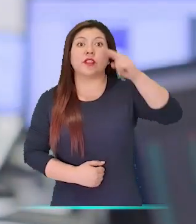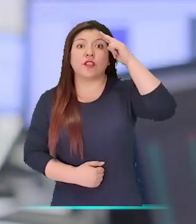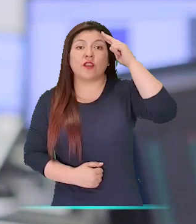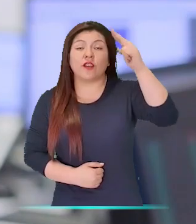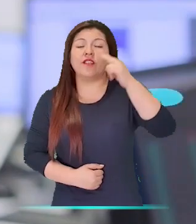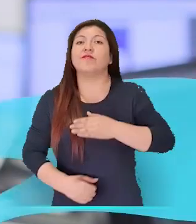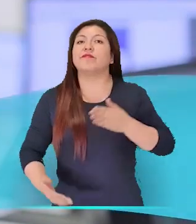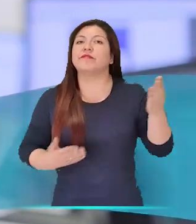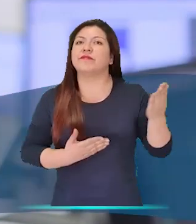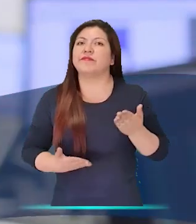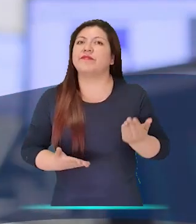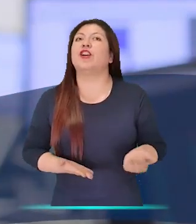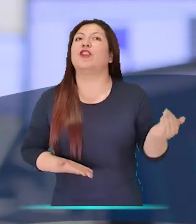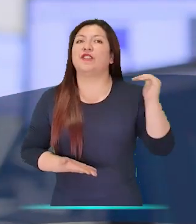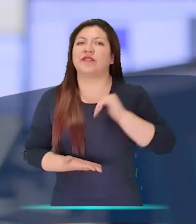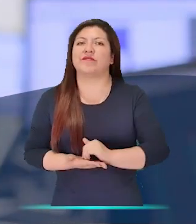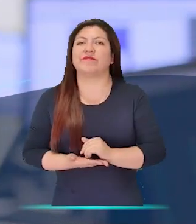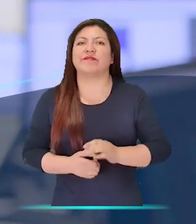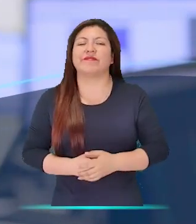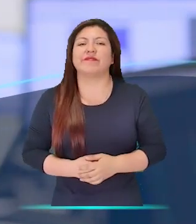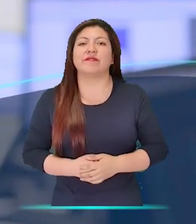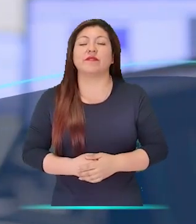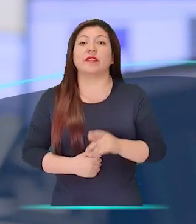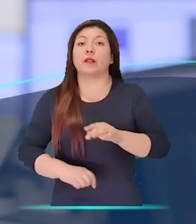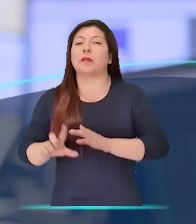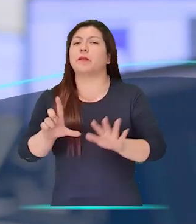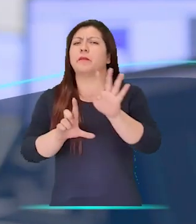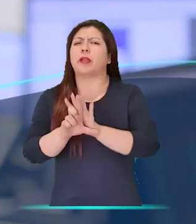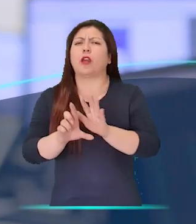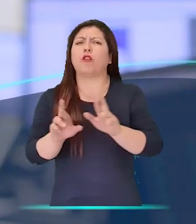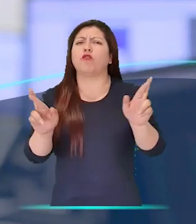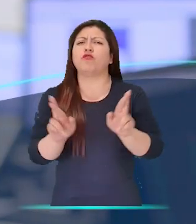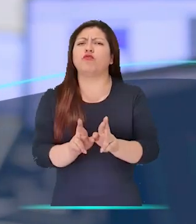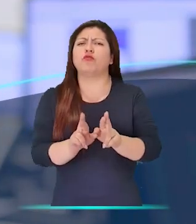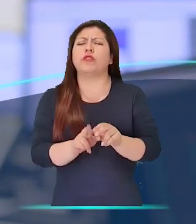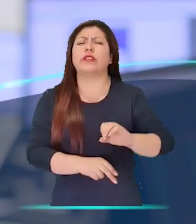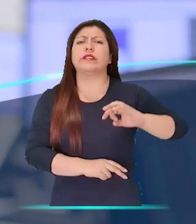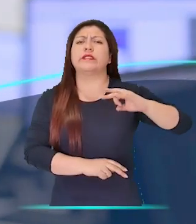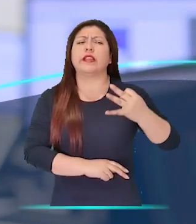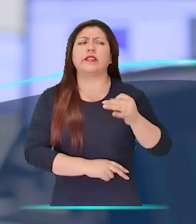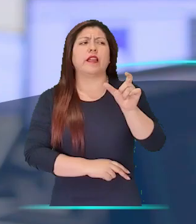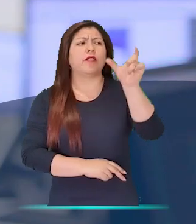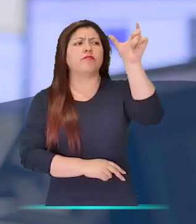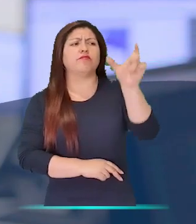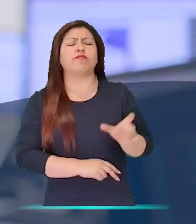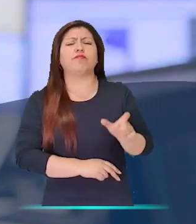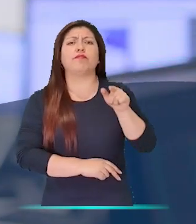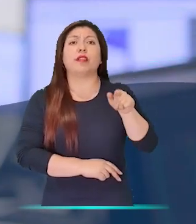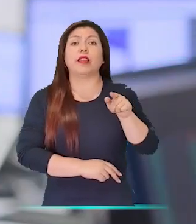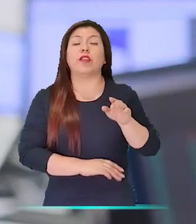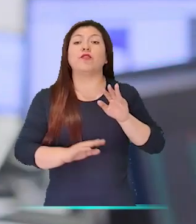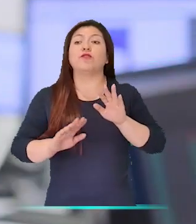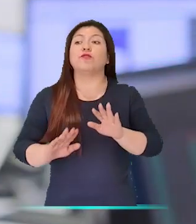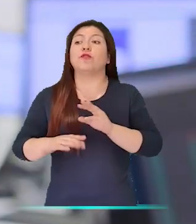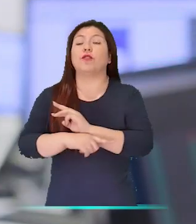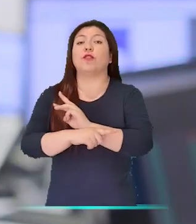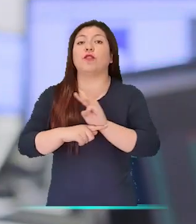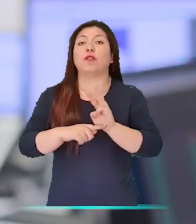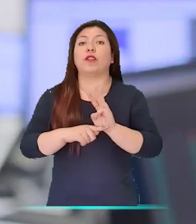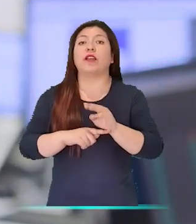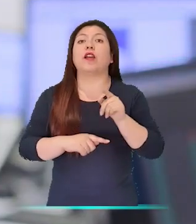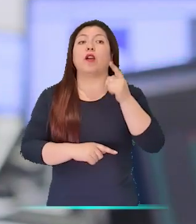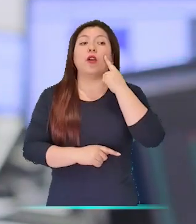Hola, bienvenido nuevamente. Con este corto video visitaremos la tercera gran sección de nuestra nueva página